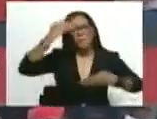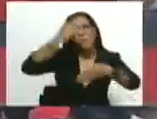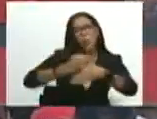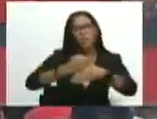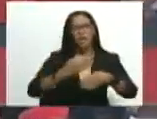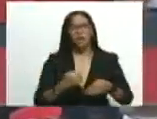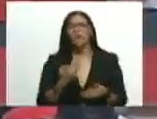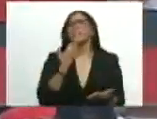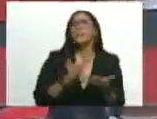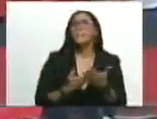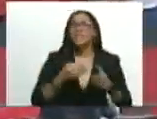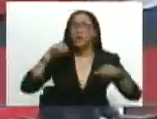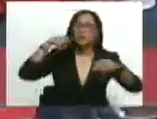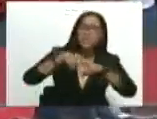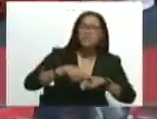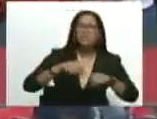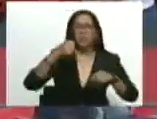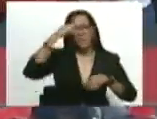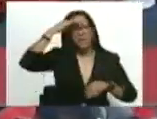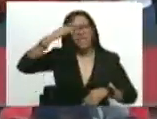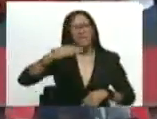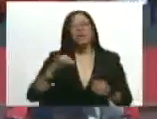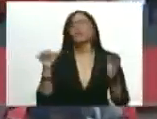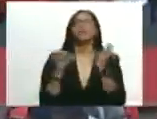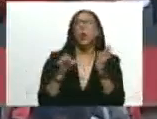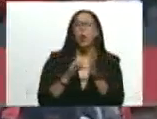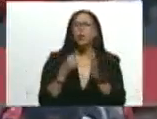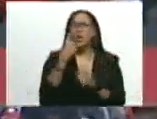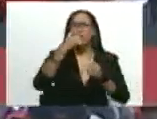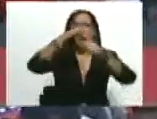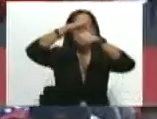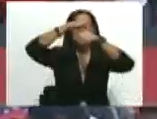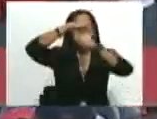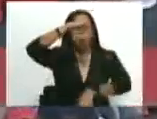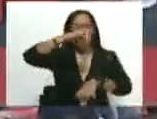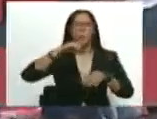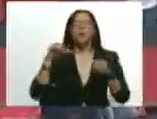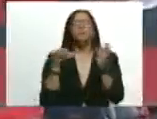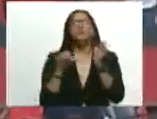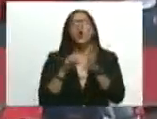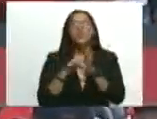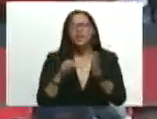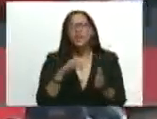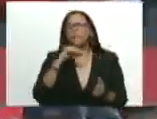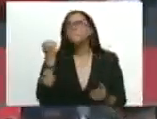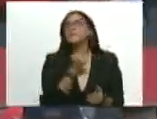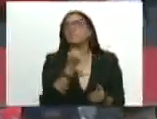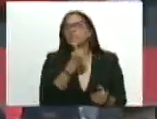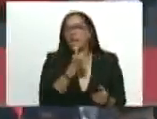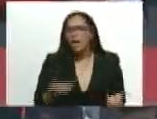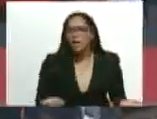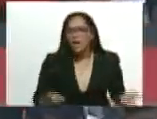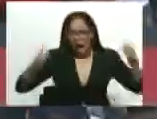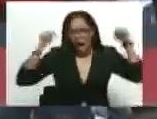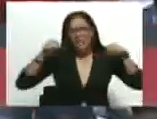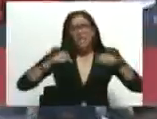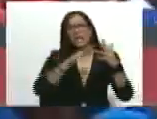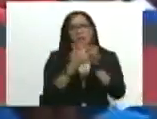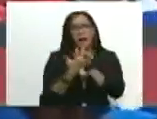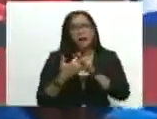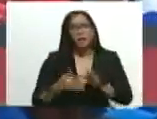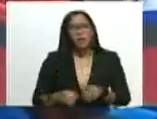intervenciones militares dónde ustedes creen que va a caer una bomba que lanza el imperialismo es aquí en el barrio